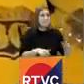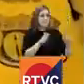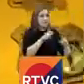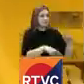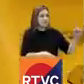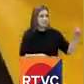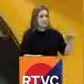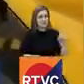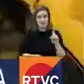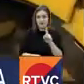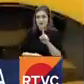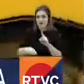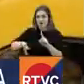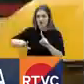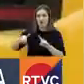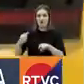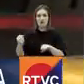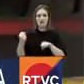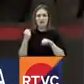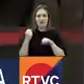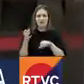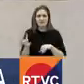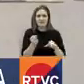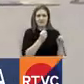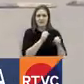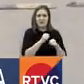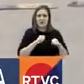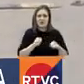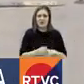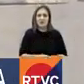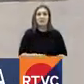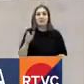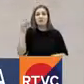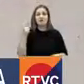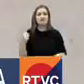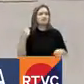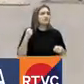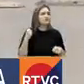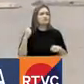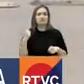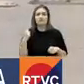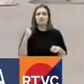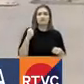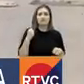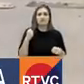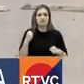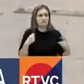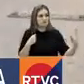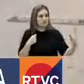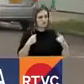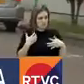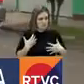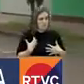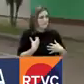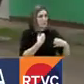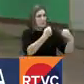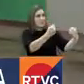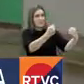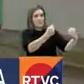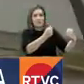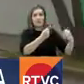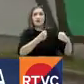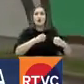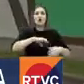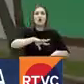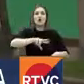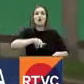el Ejército Nacional se salva de la inseguridad en Bogotá. Un soldado de la Brigada 13 fue víctima de robo mientras patrullaba por las